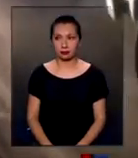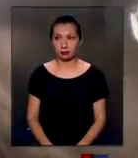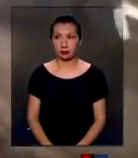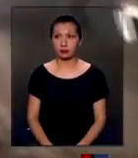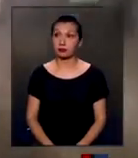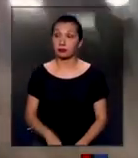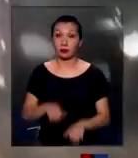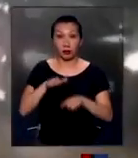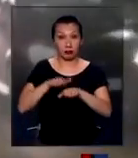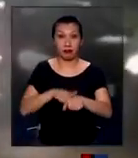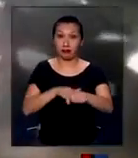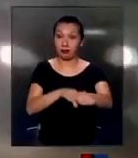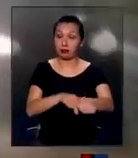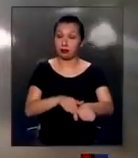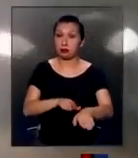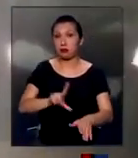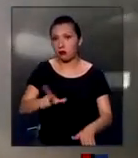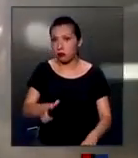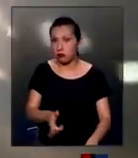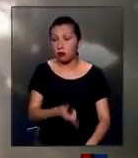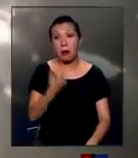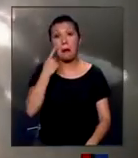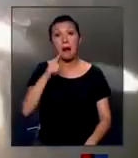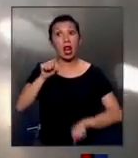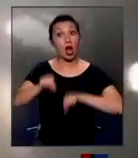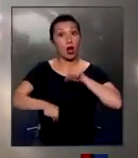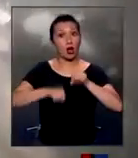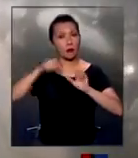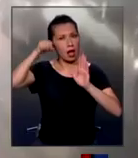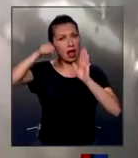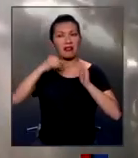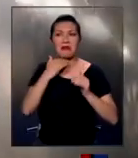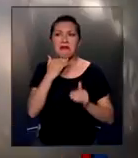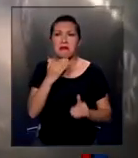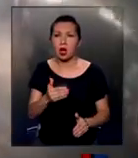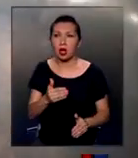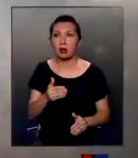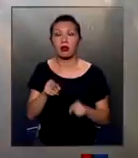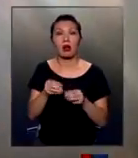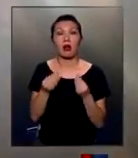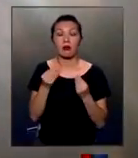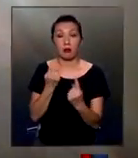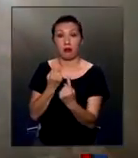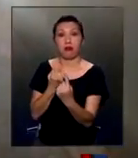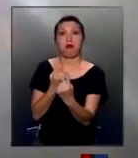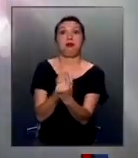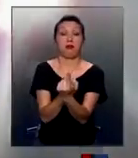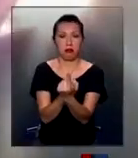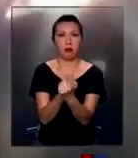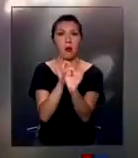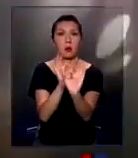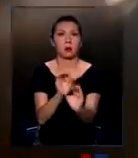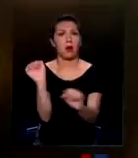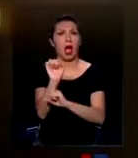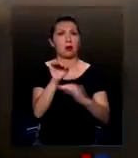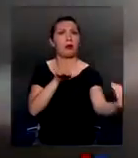El tráfico en esta calle parecía intenso, pero al ciclista que graba poco le importaba. Eso hasta que se encontró con lo